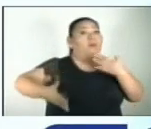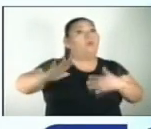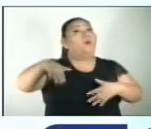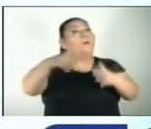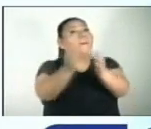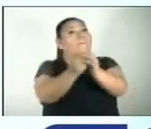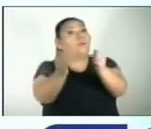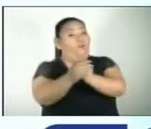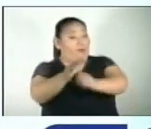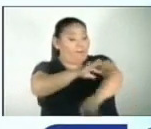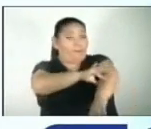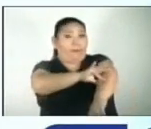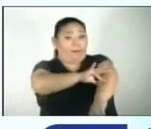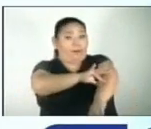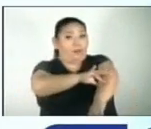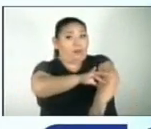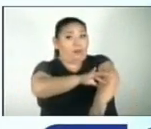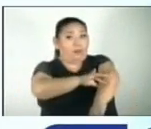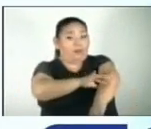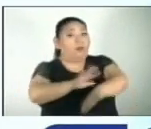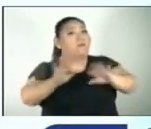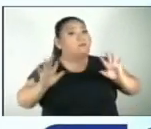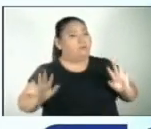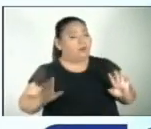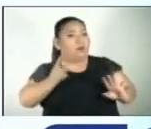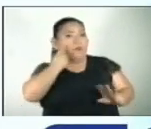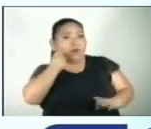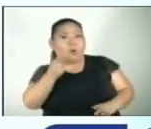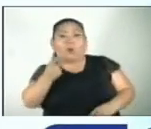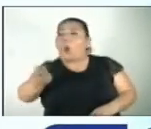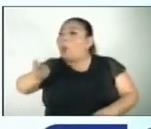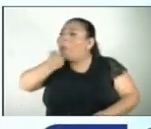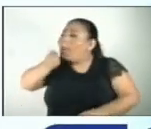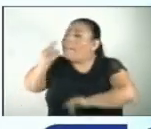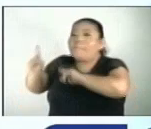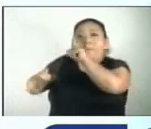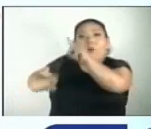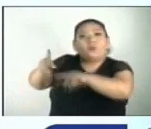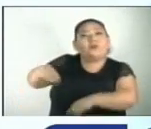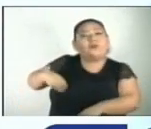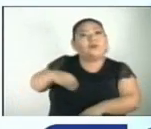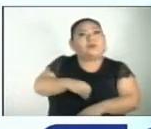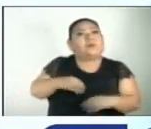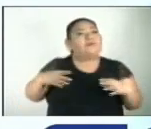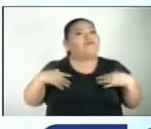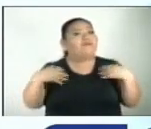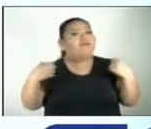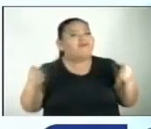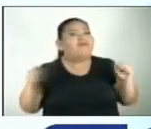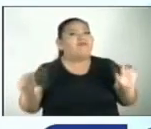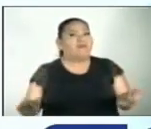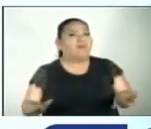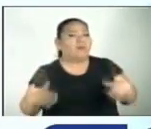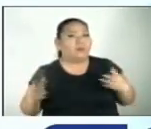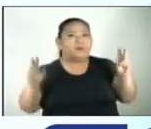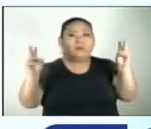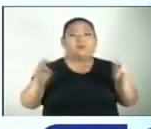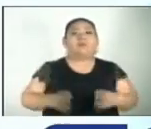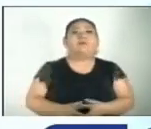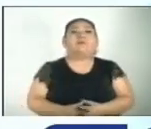afectaciones en su piel? Bueno, pues uno de nuestros equipos conversó con expertos en salud para conocer más sobre el